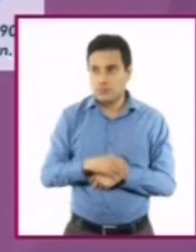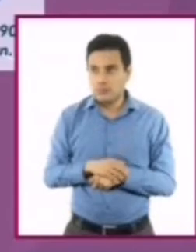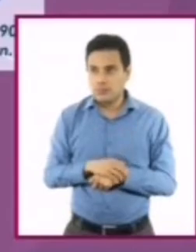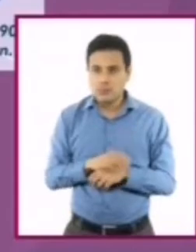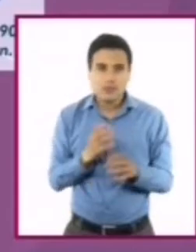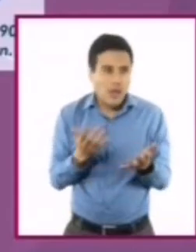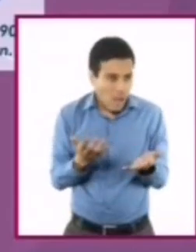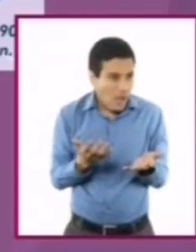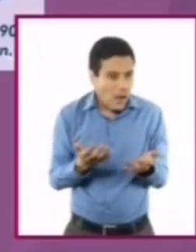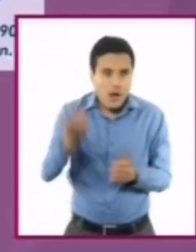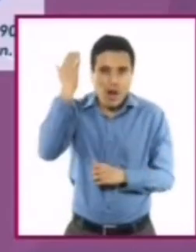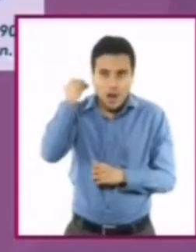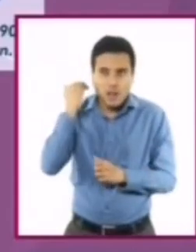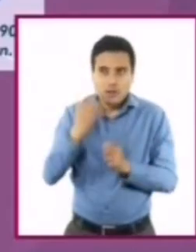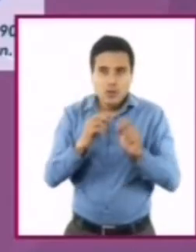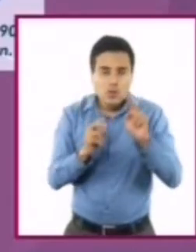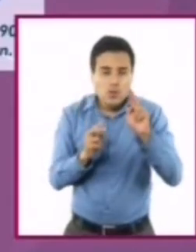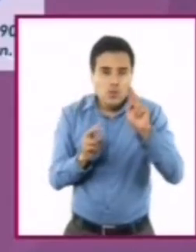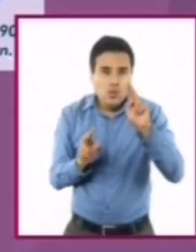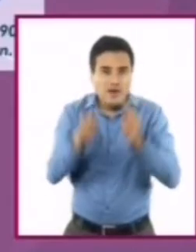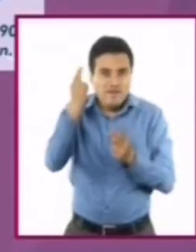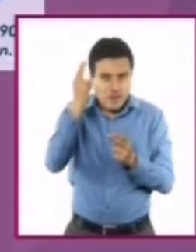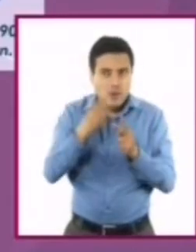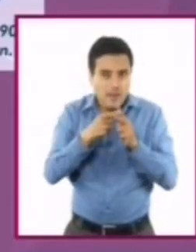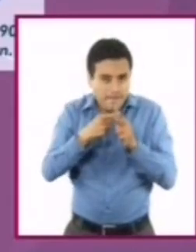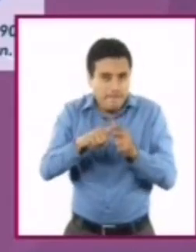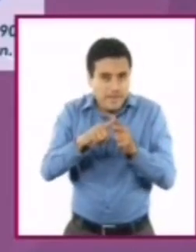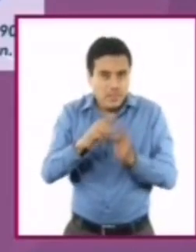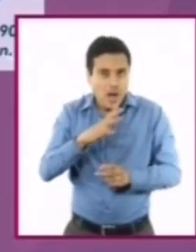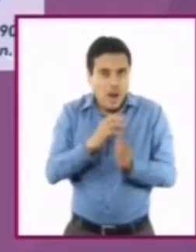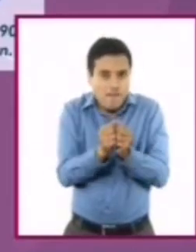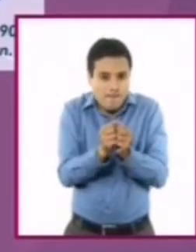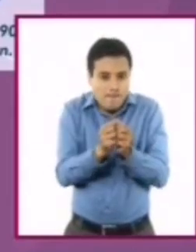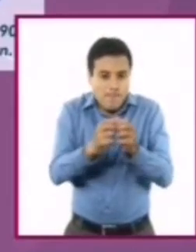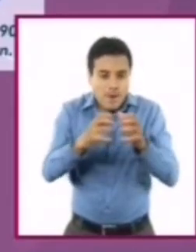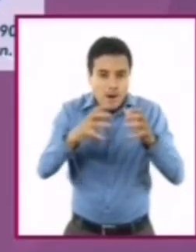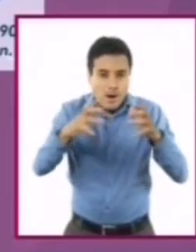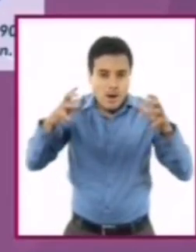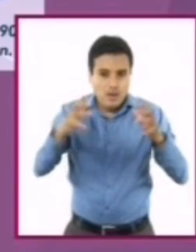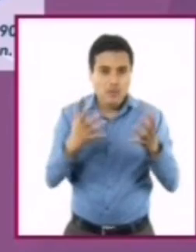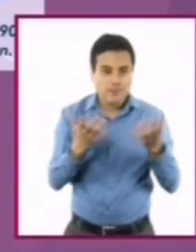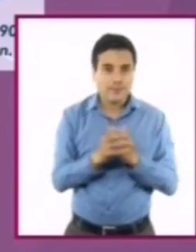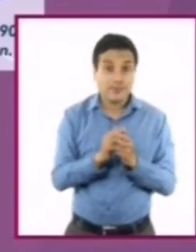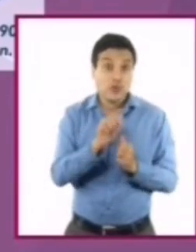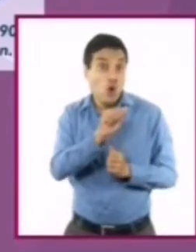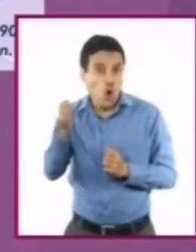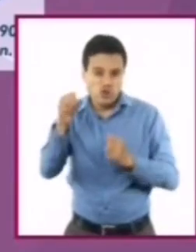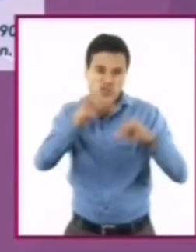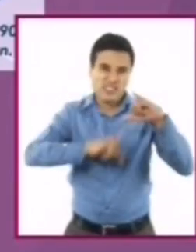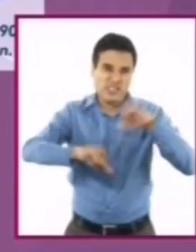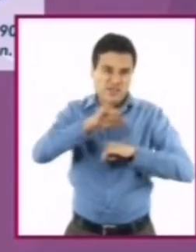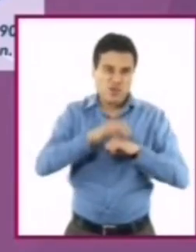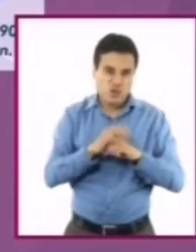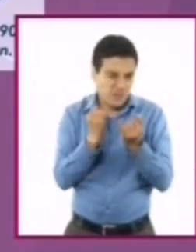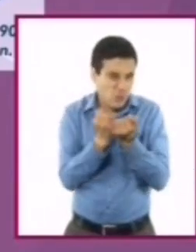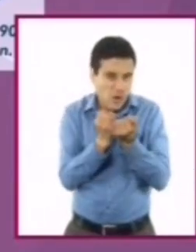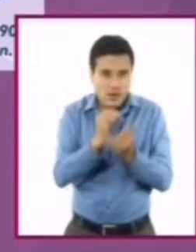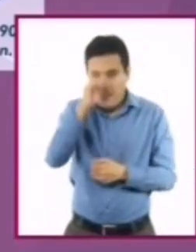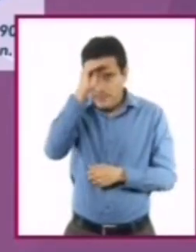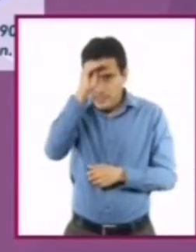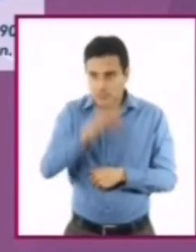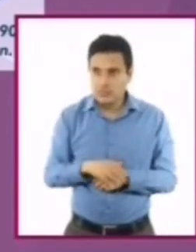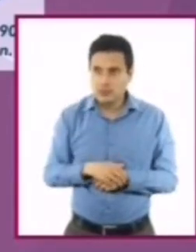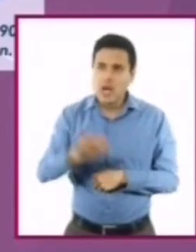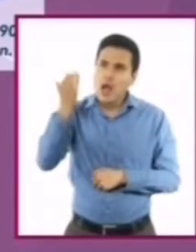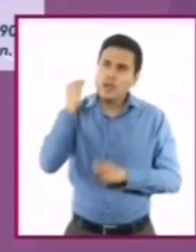un origen. Así como Laplace pensó en cómo fue el origen del sistema solar, otros científicos empezaron a pensar en cómo